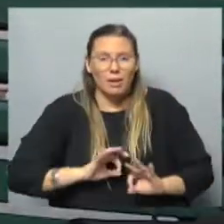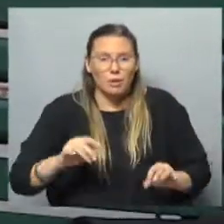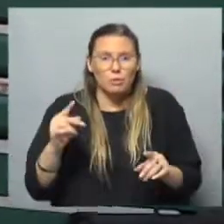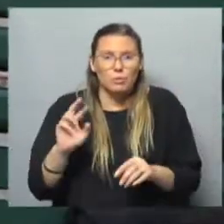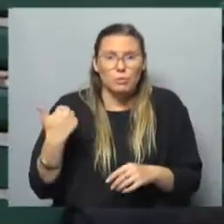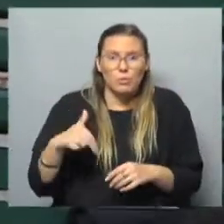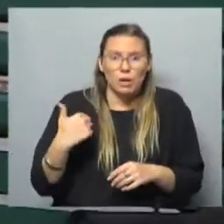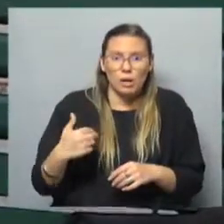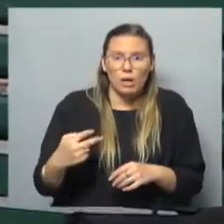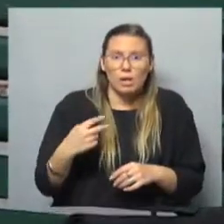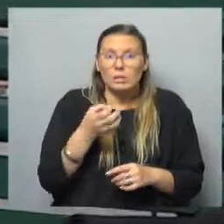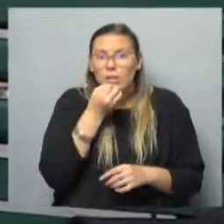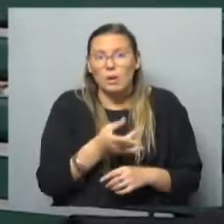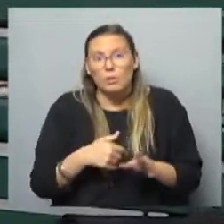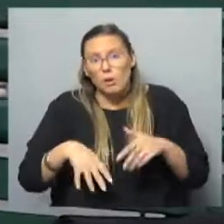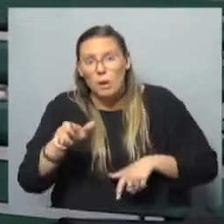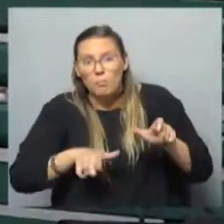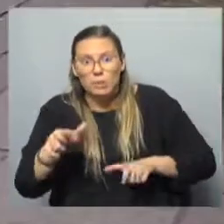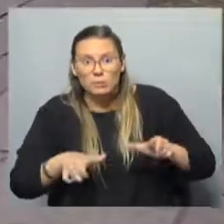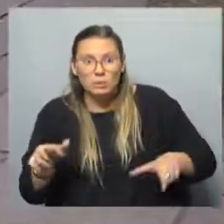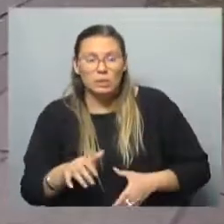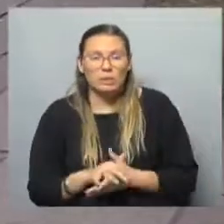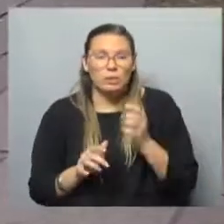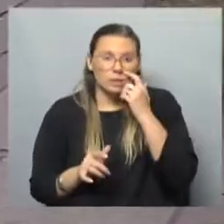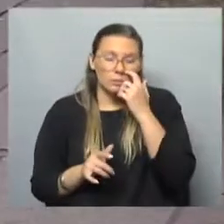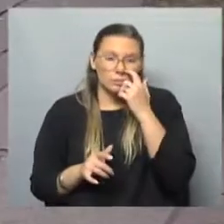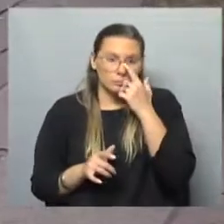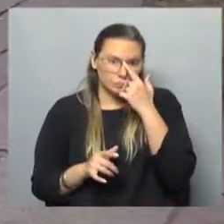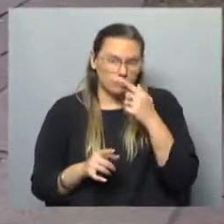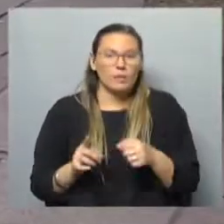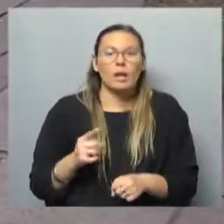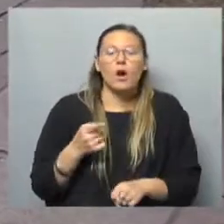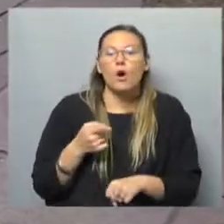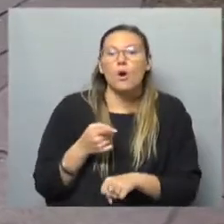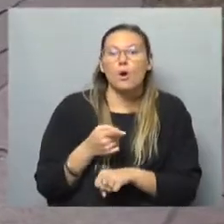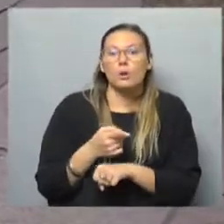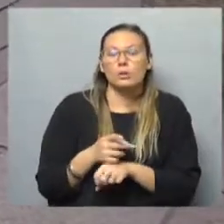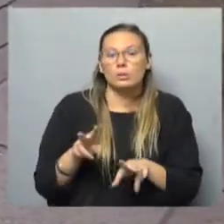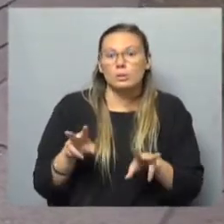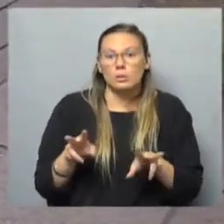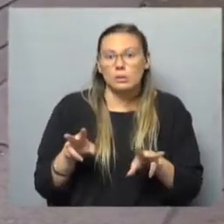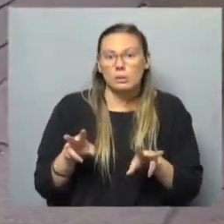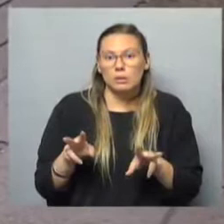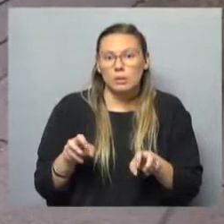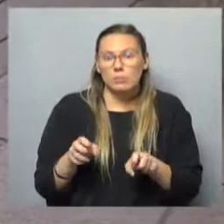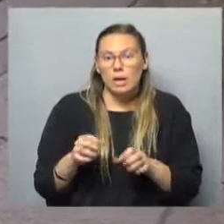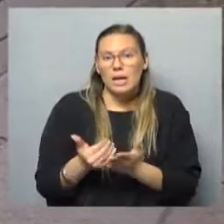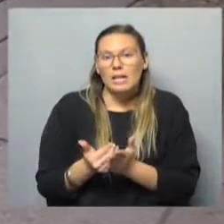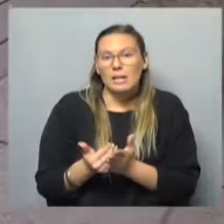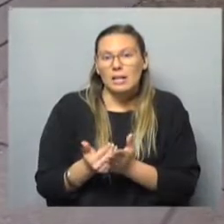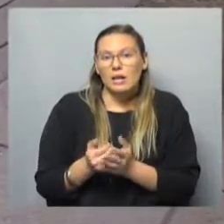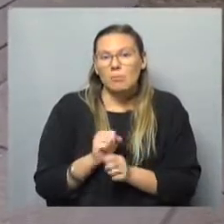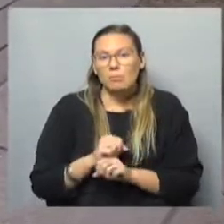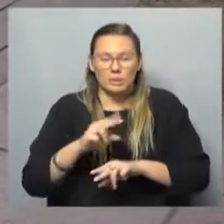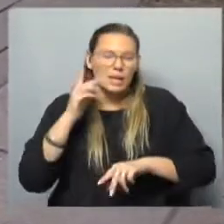nadie. Estaría bueno como que haya más gente. Más que nada combatiendo el tema de tratar de erradicar lo que es, sé que es